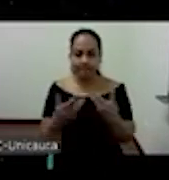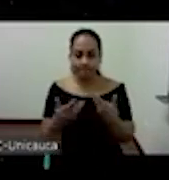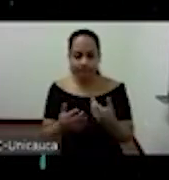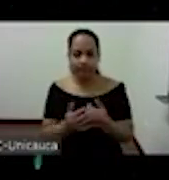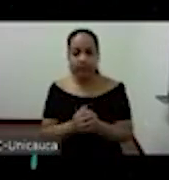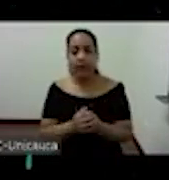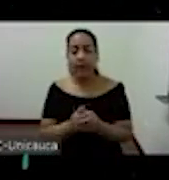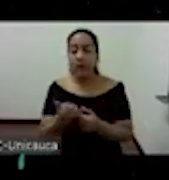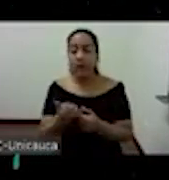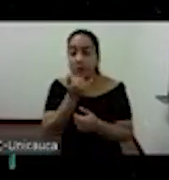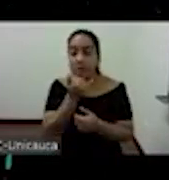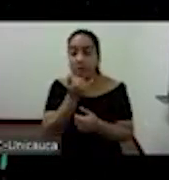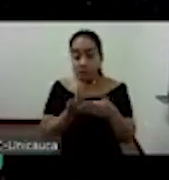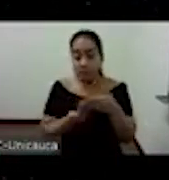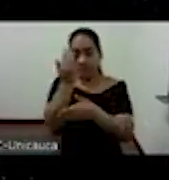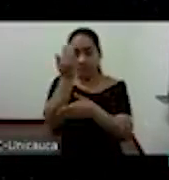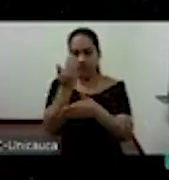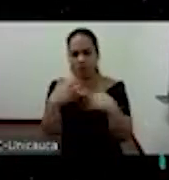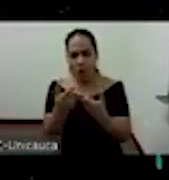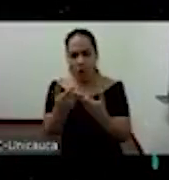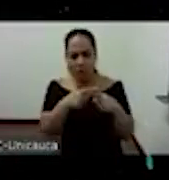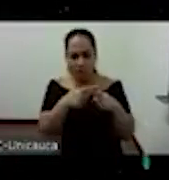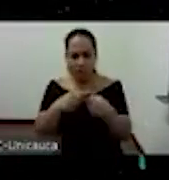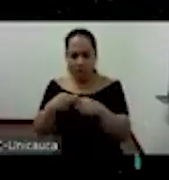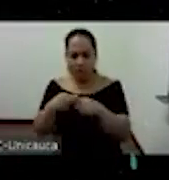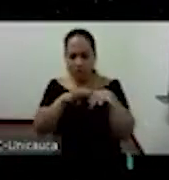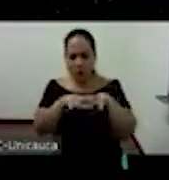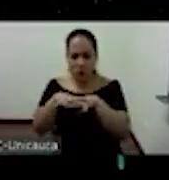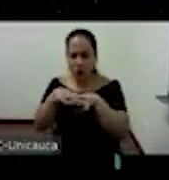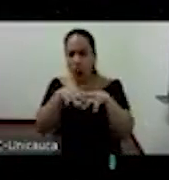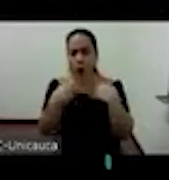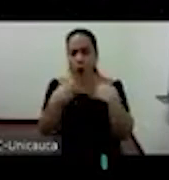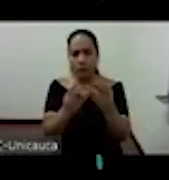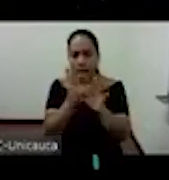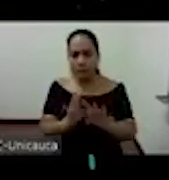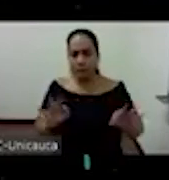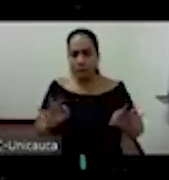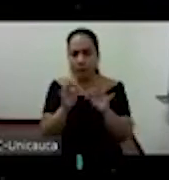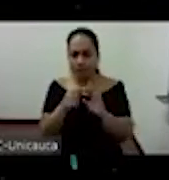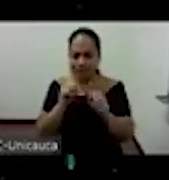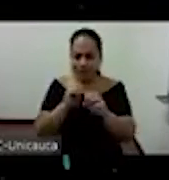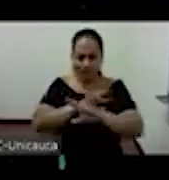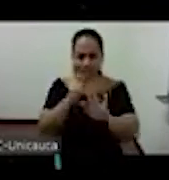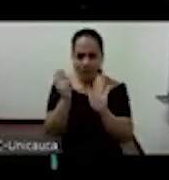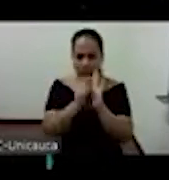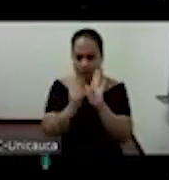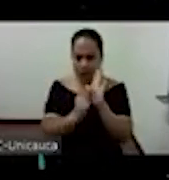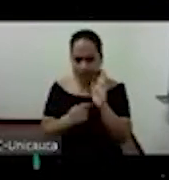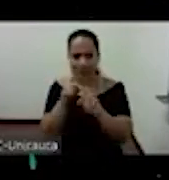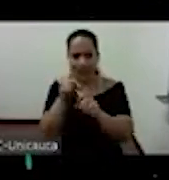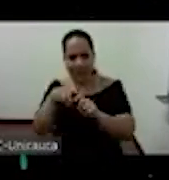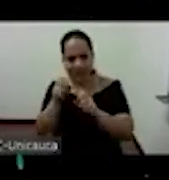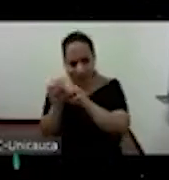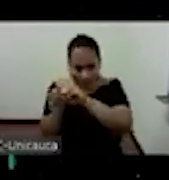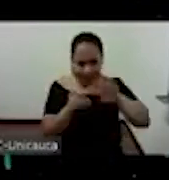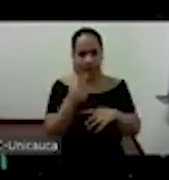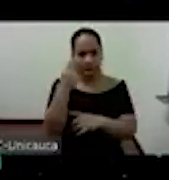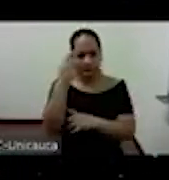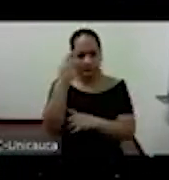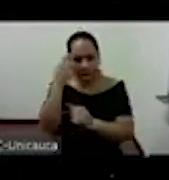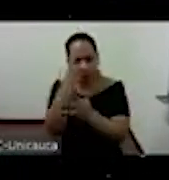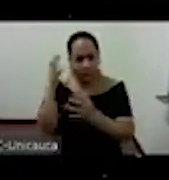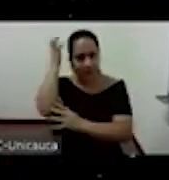Entonces, para iniciar en la trama del tejido, necesitamos enfatizar que es necesario alejarse de pensamientos